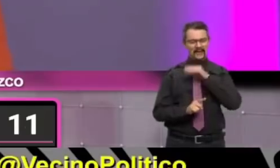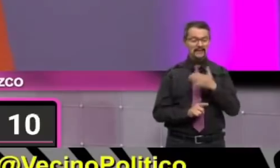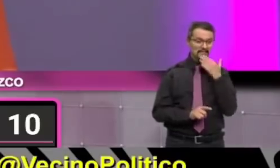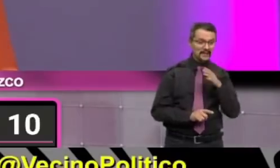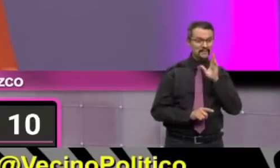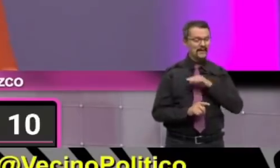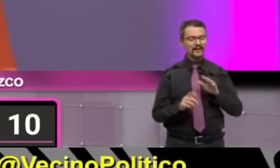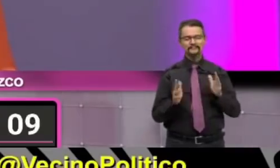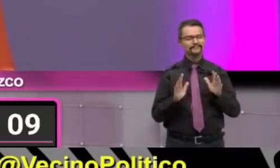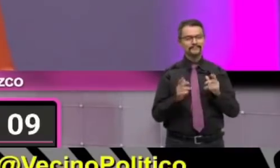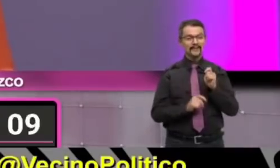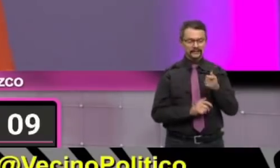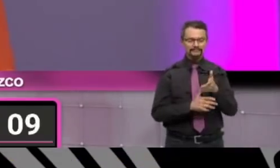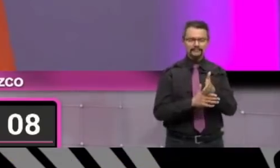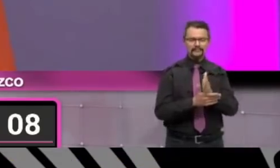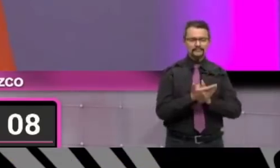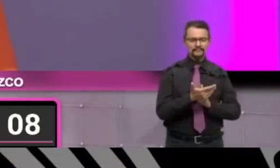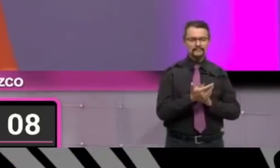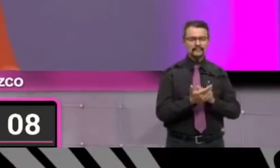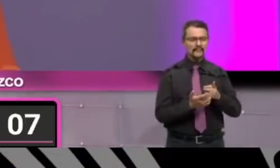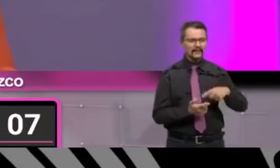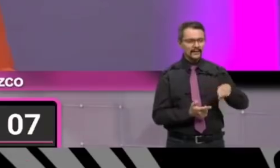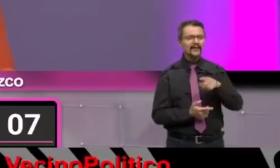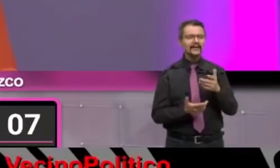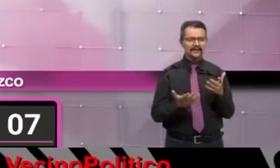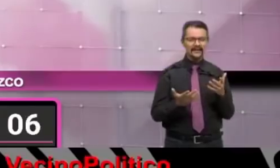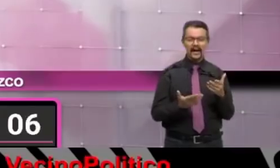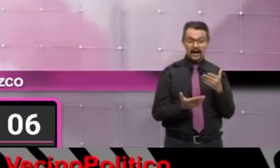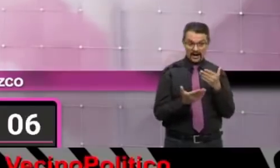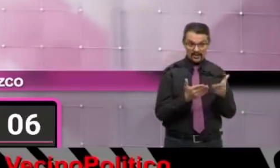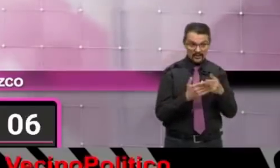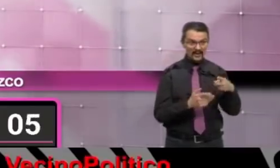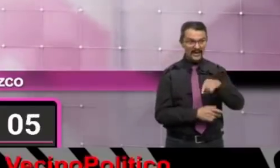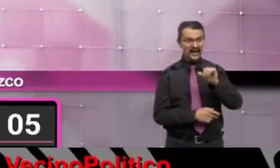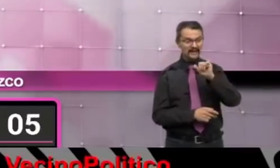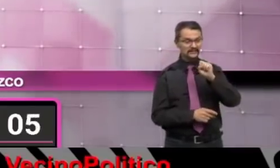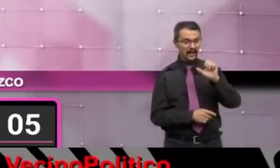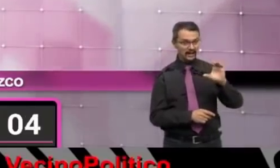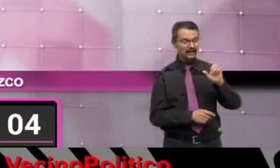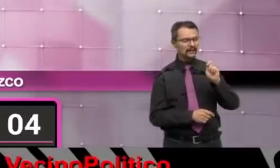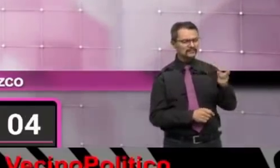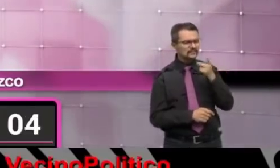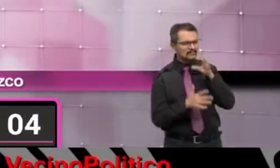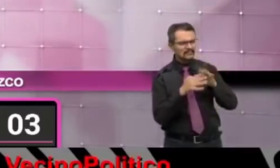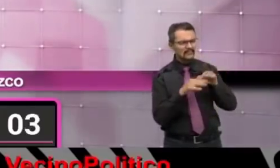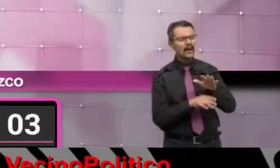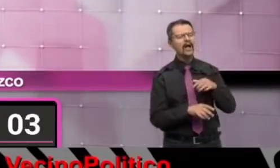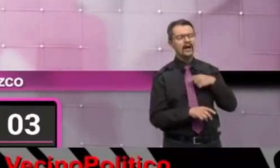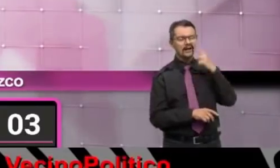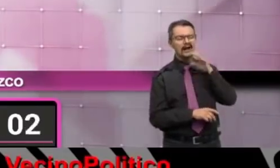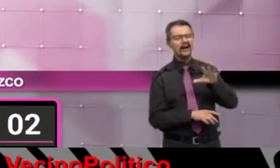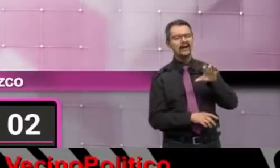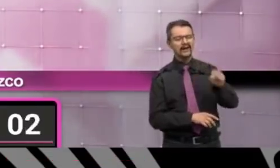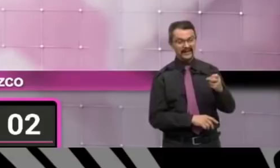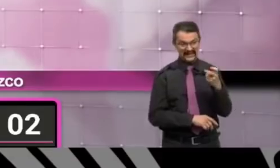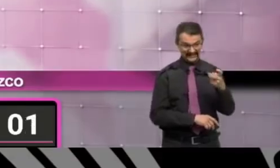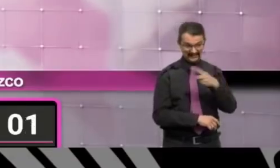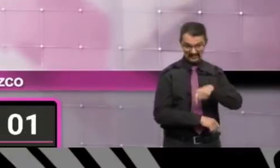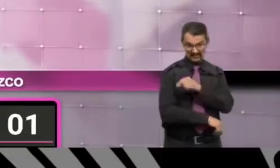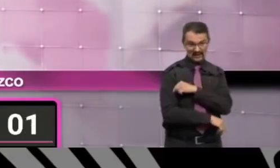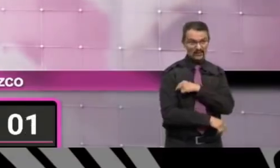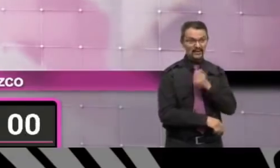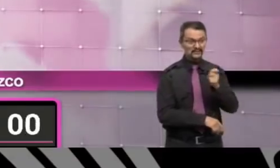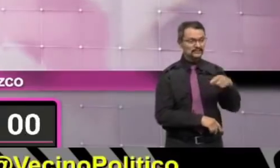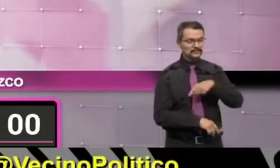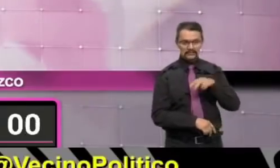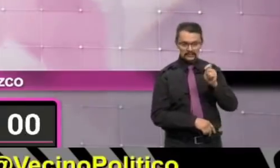administración. Yo quería ahorita que estaba escuchando a Isaac retomar que en la vacunación, en olvidarlo, a los únicos que se les dejó fuera en un principio fue a